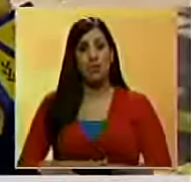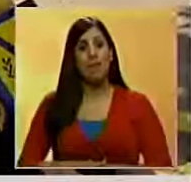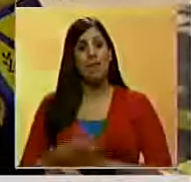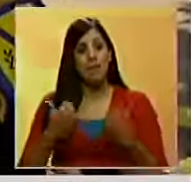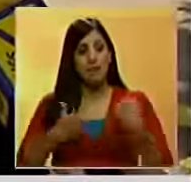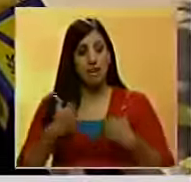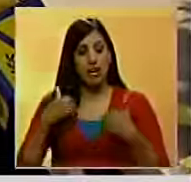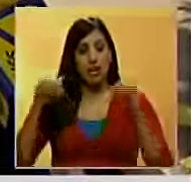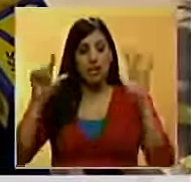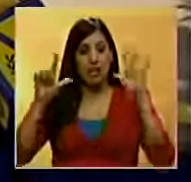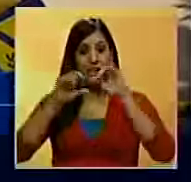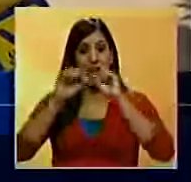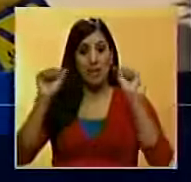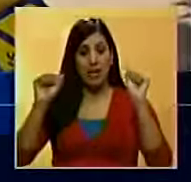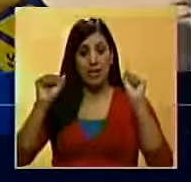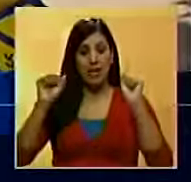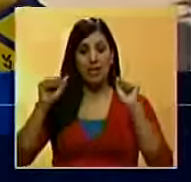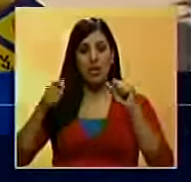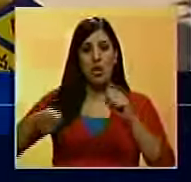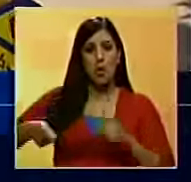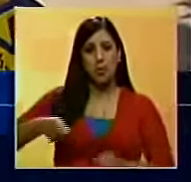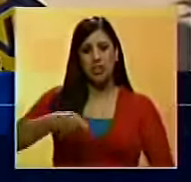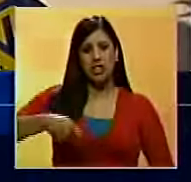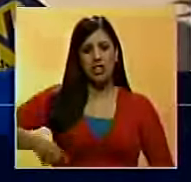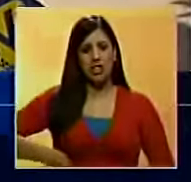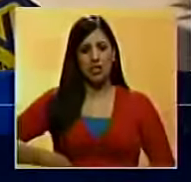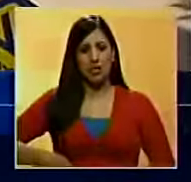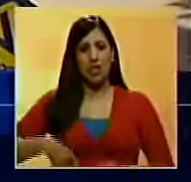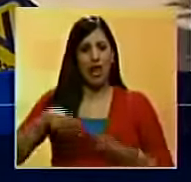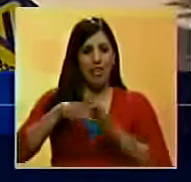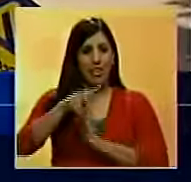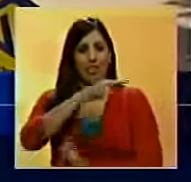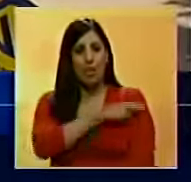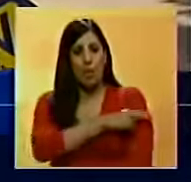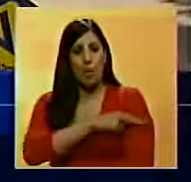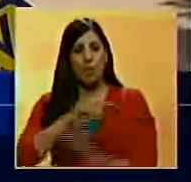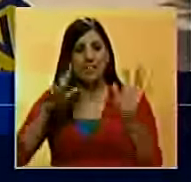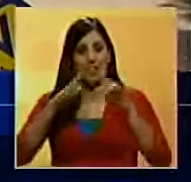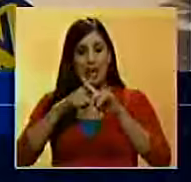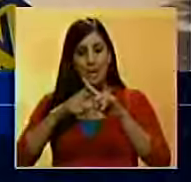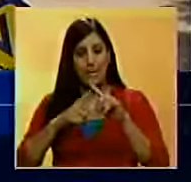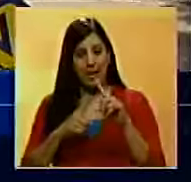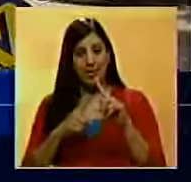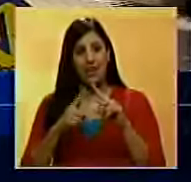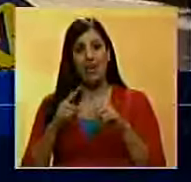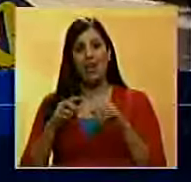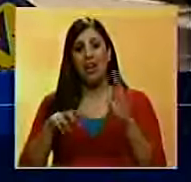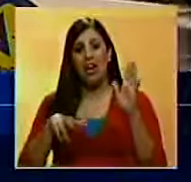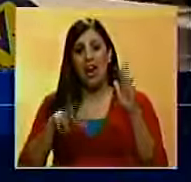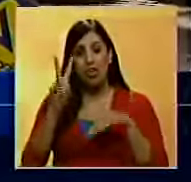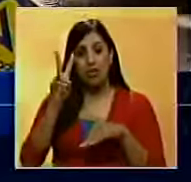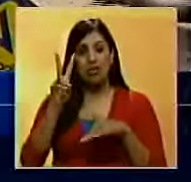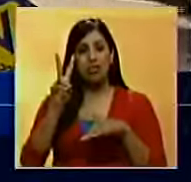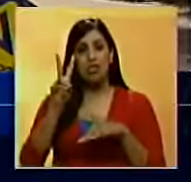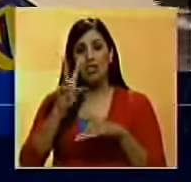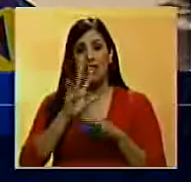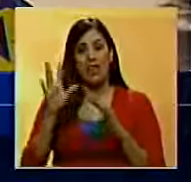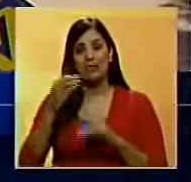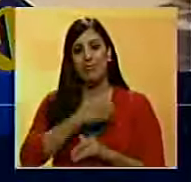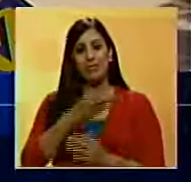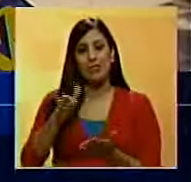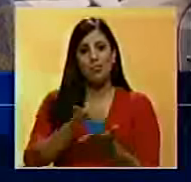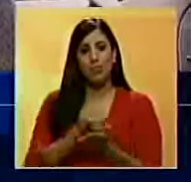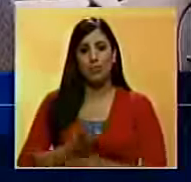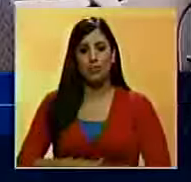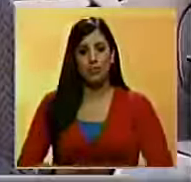El miércoles a las 7 de la mañana lo apuñalearon, entró al hospital de Coche a las 7 y media y a las 12 del mediodía nos dijeron que